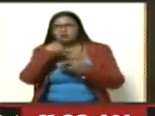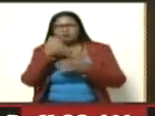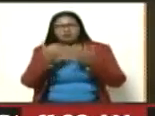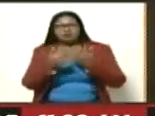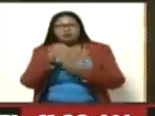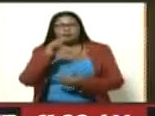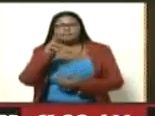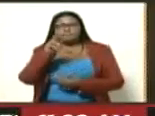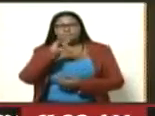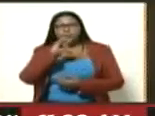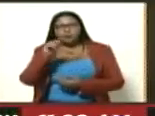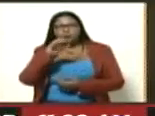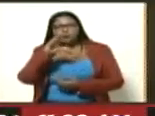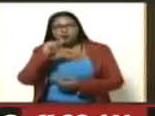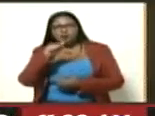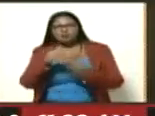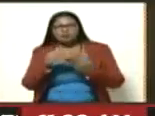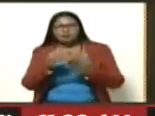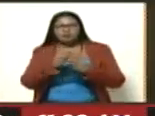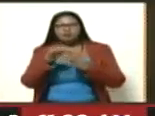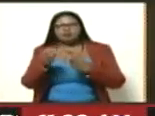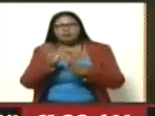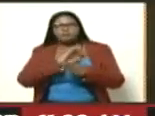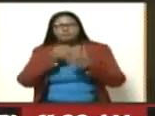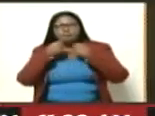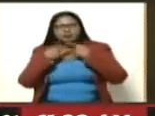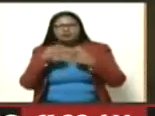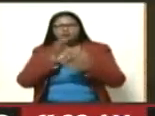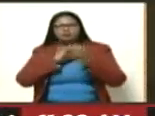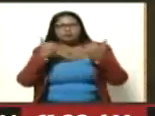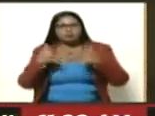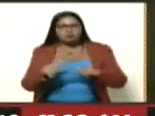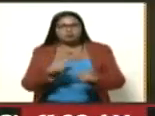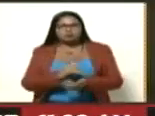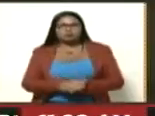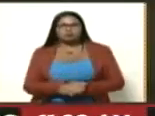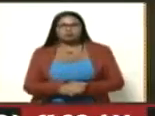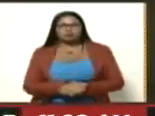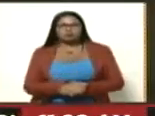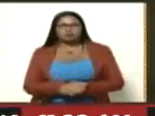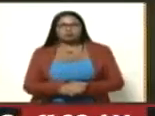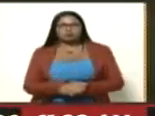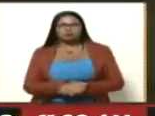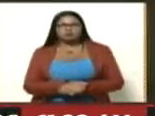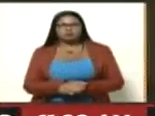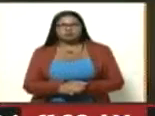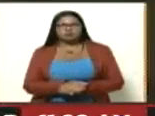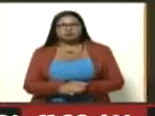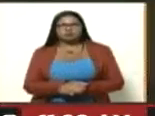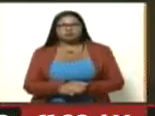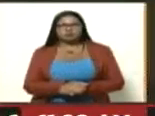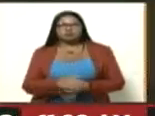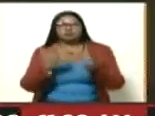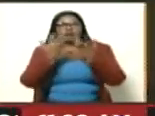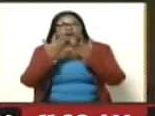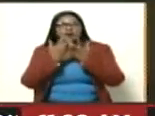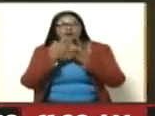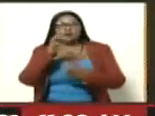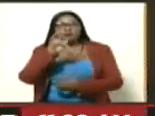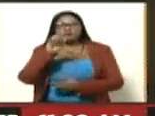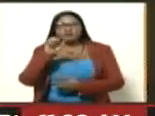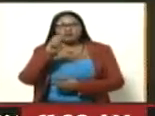la madre que había perdido a sus hijos en esa guerra tan cruenta que fue la guerra federal, y veía en el horizonte una silueta